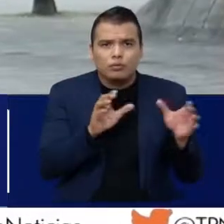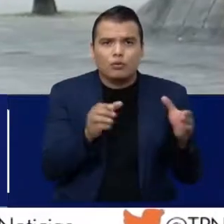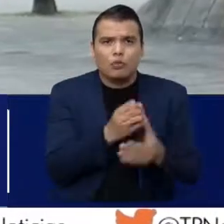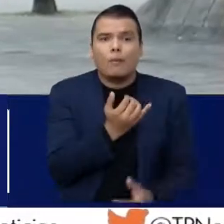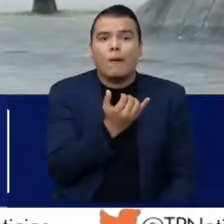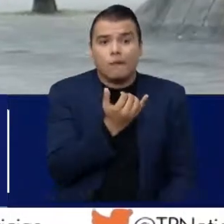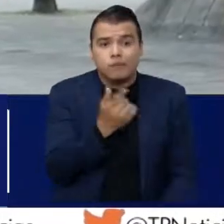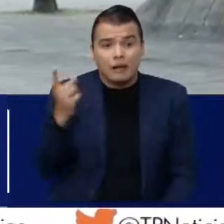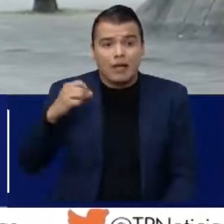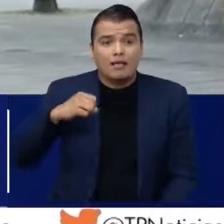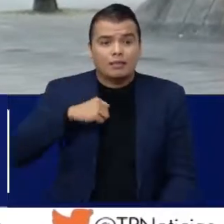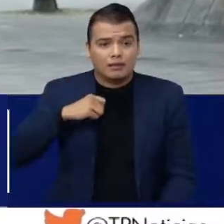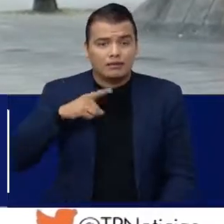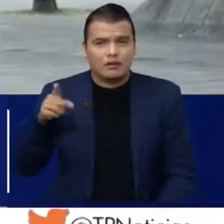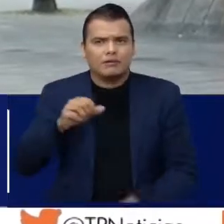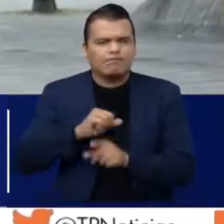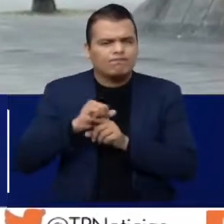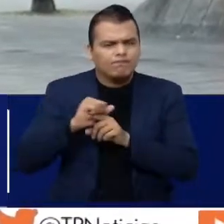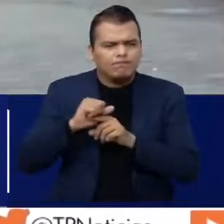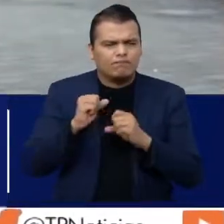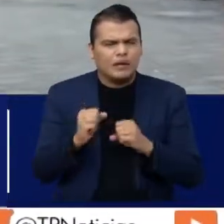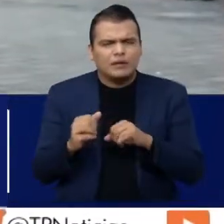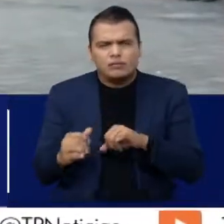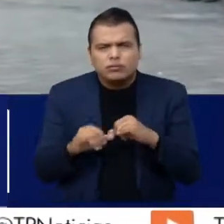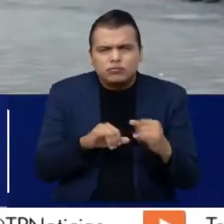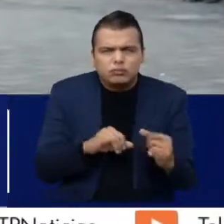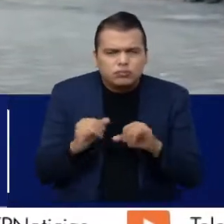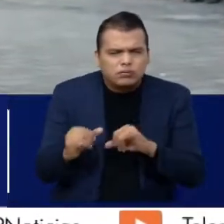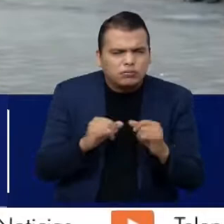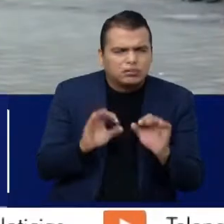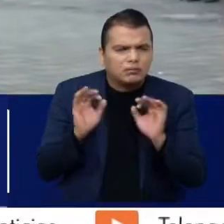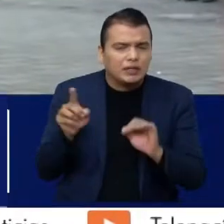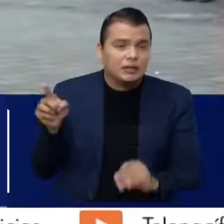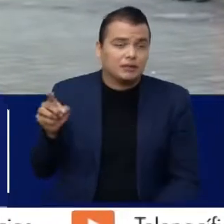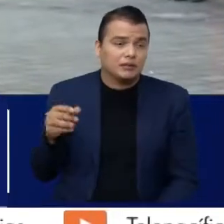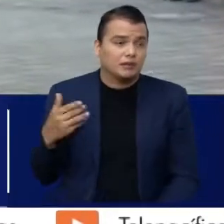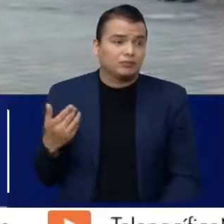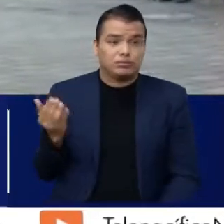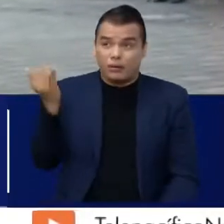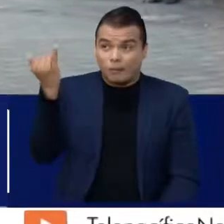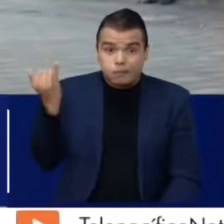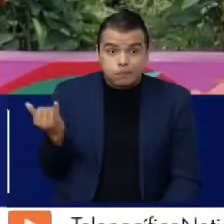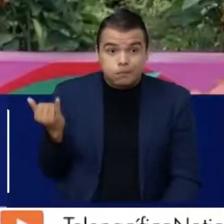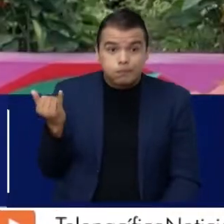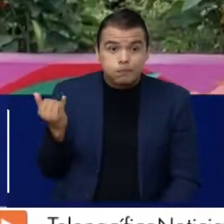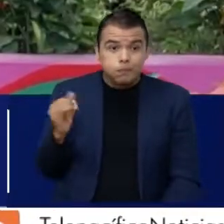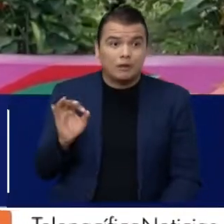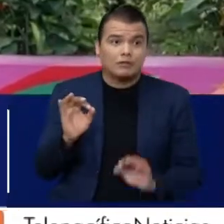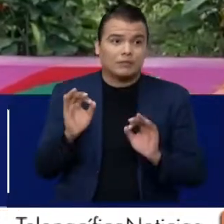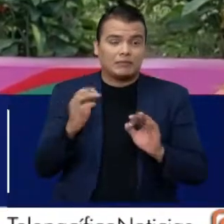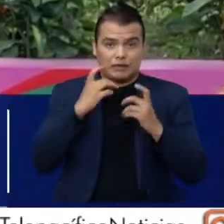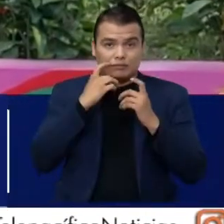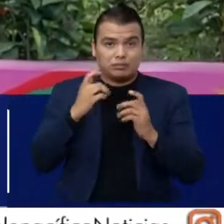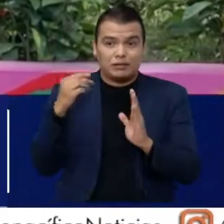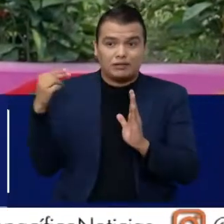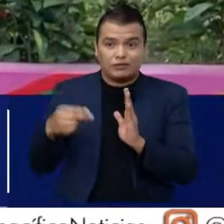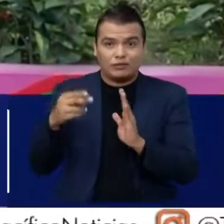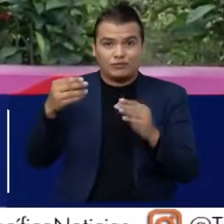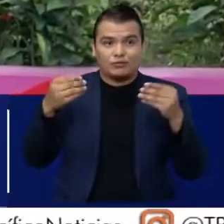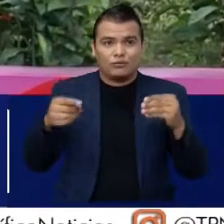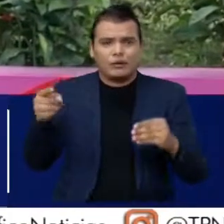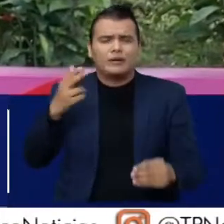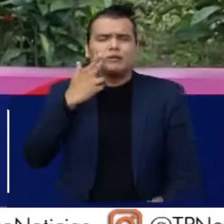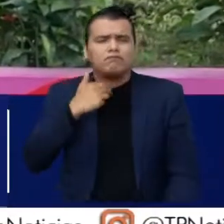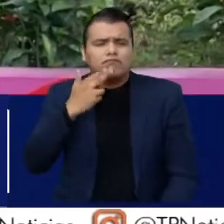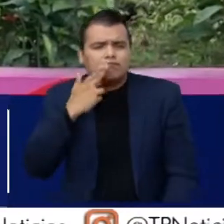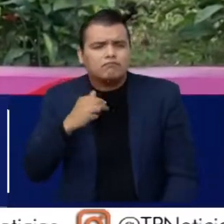muy buenos entrenamientos y muy buenas carreras. En muchos se limita mucho porque es una historia del ciclismo. Lo que más recuerdo es